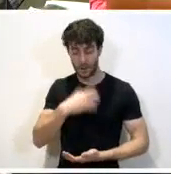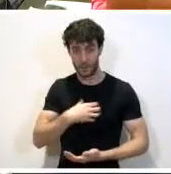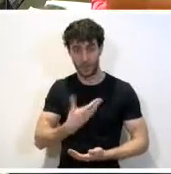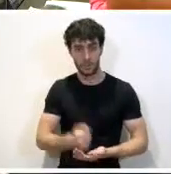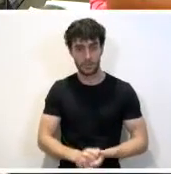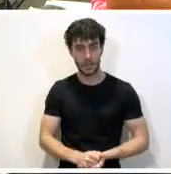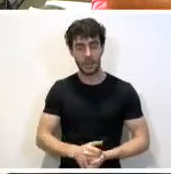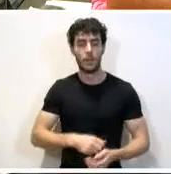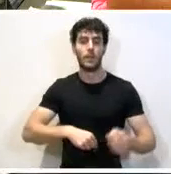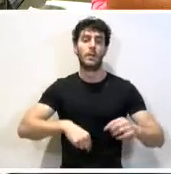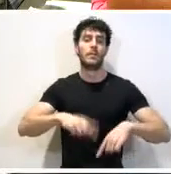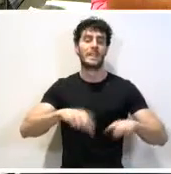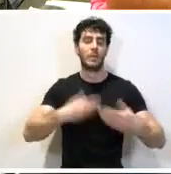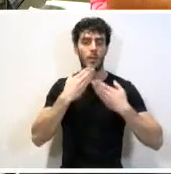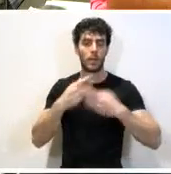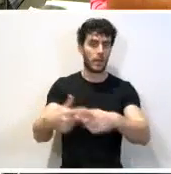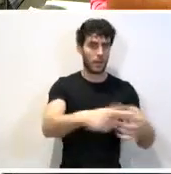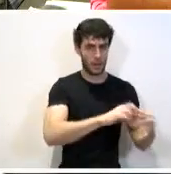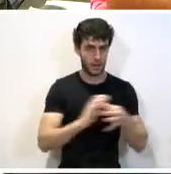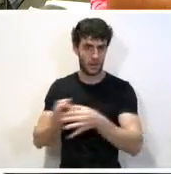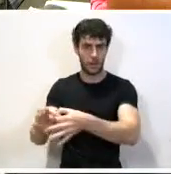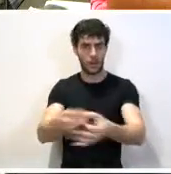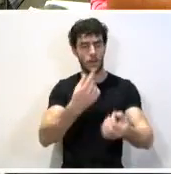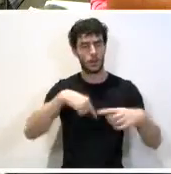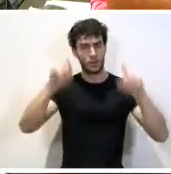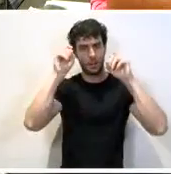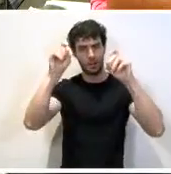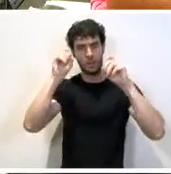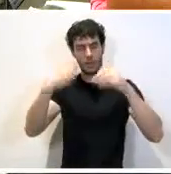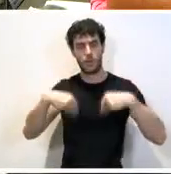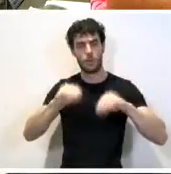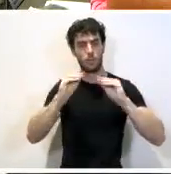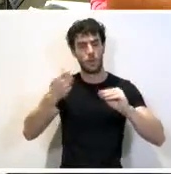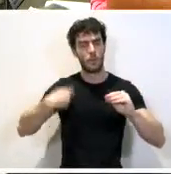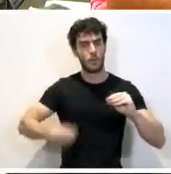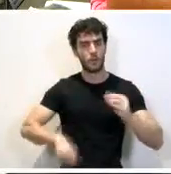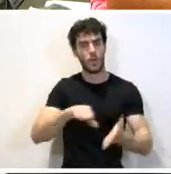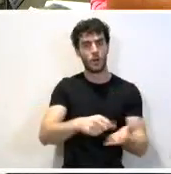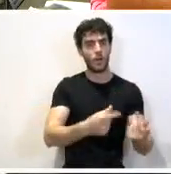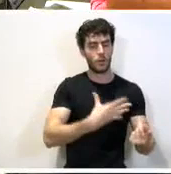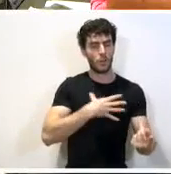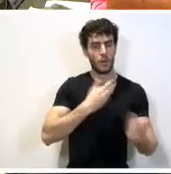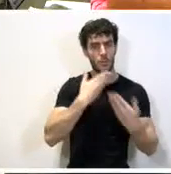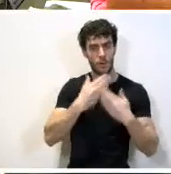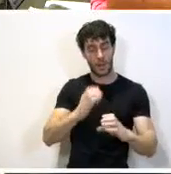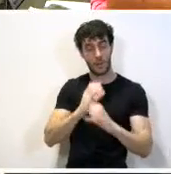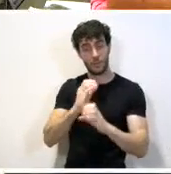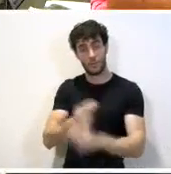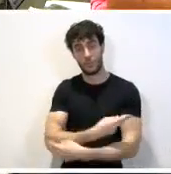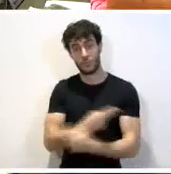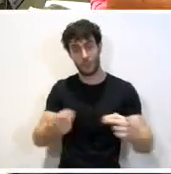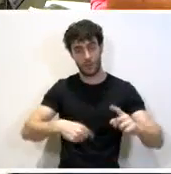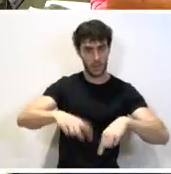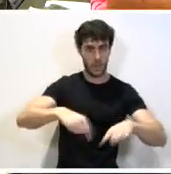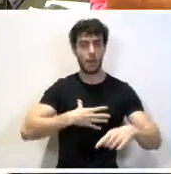nuestro territorio y nos permite impartir enseñanzas de formación profesional no solo en la capital. Políticas como las que se están